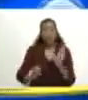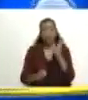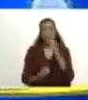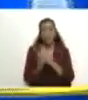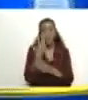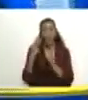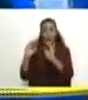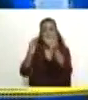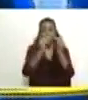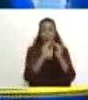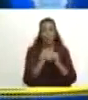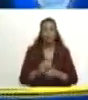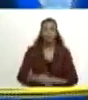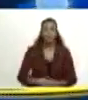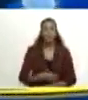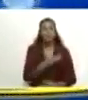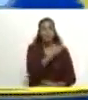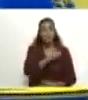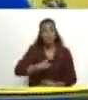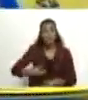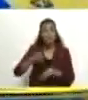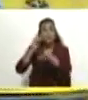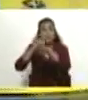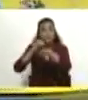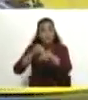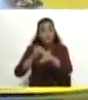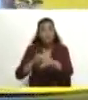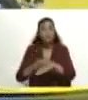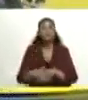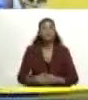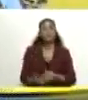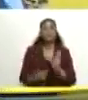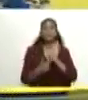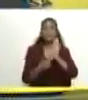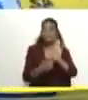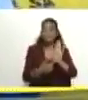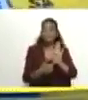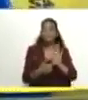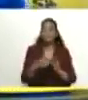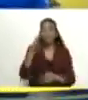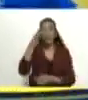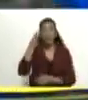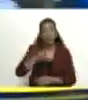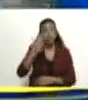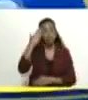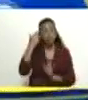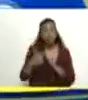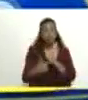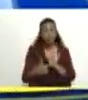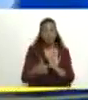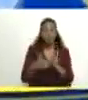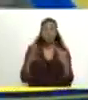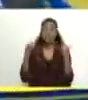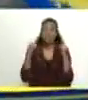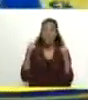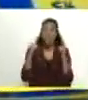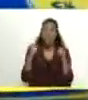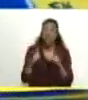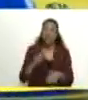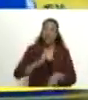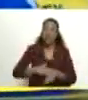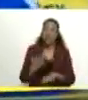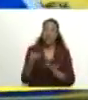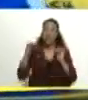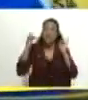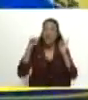colectiva. Presidente, esto pues ha sido una razón de fiesta, de